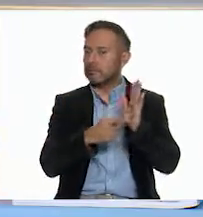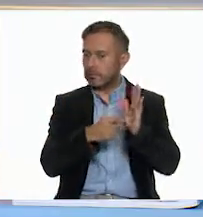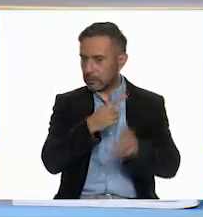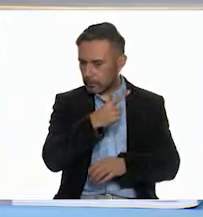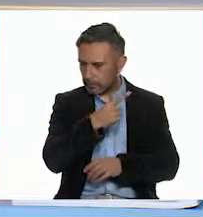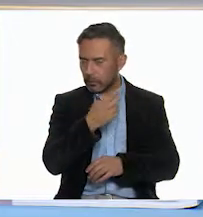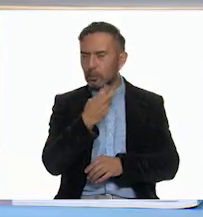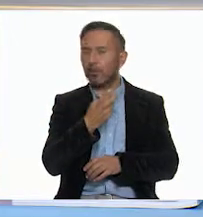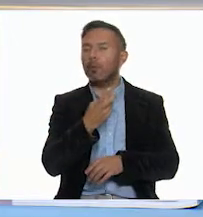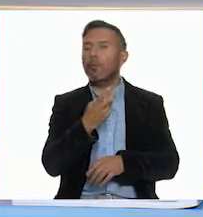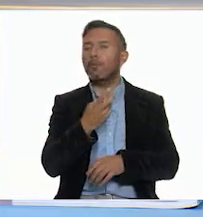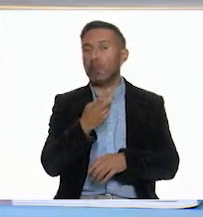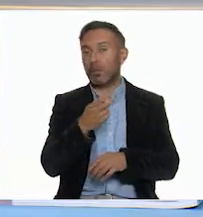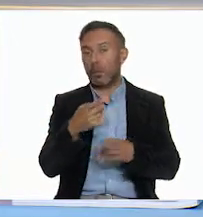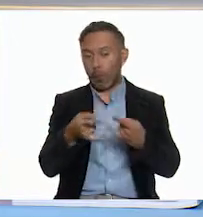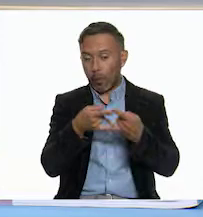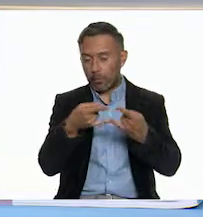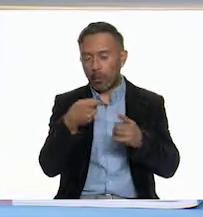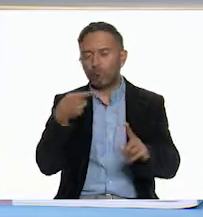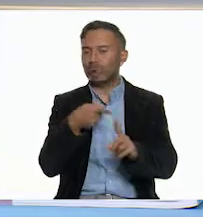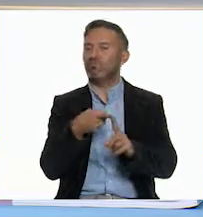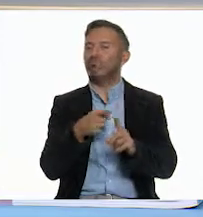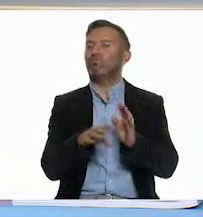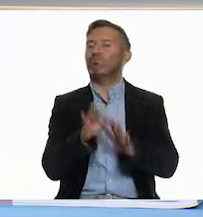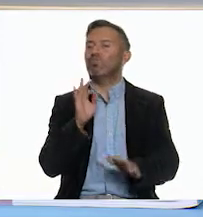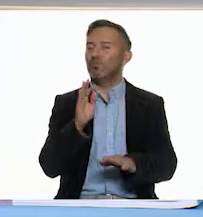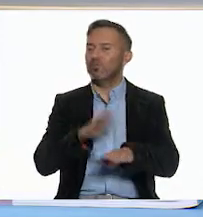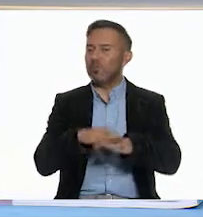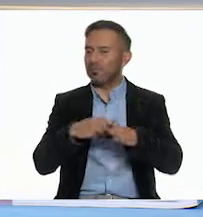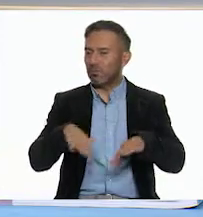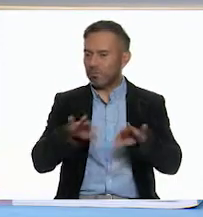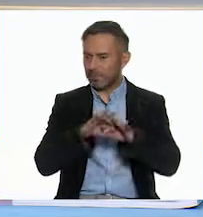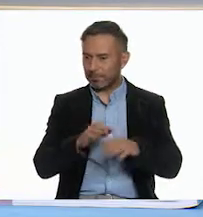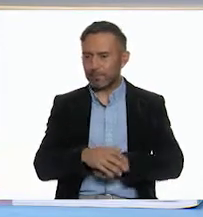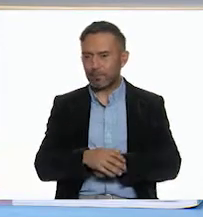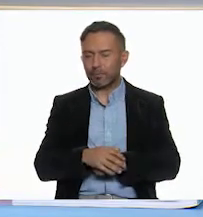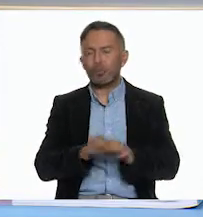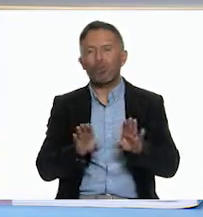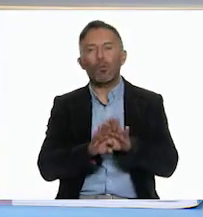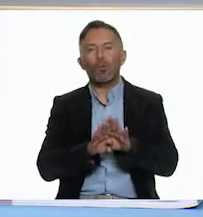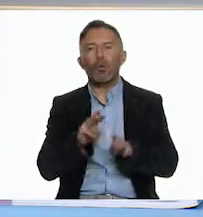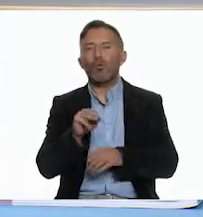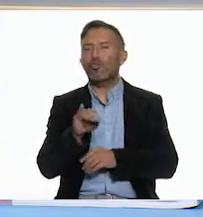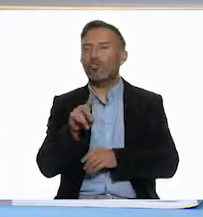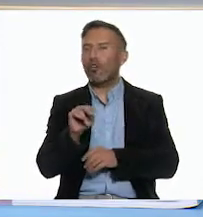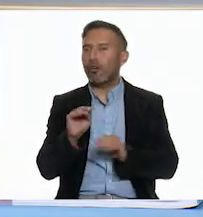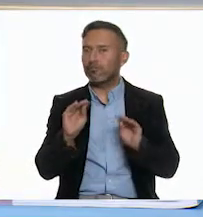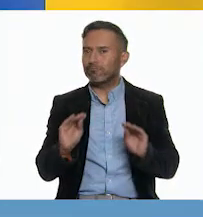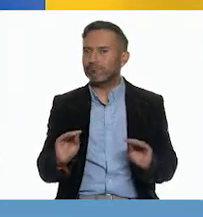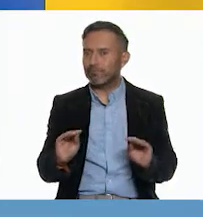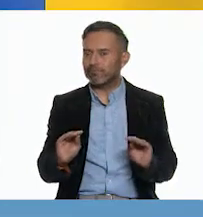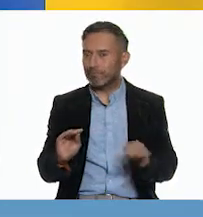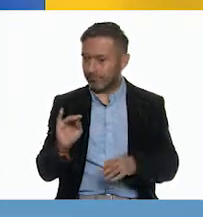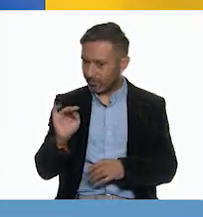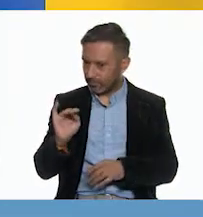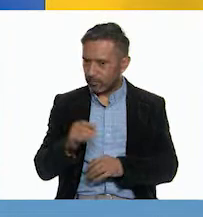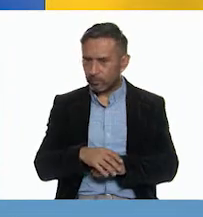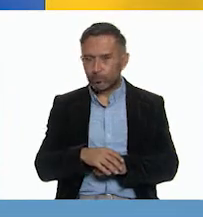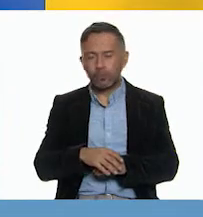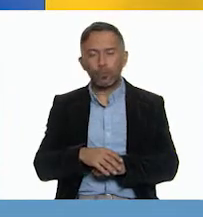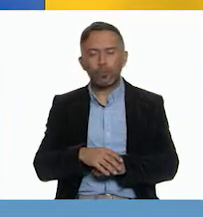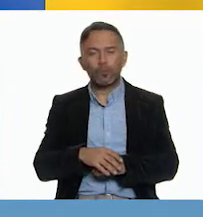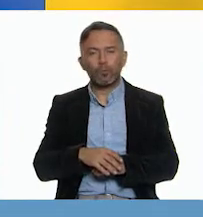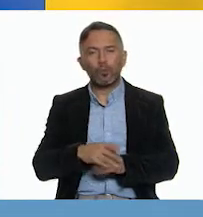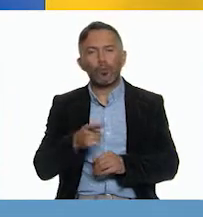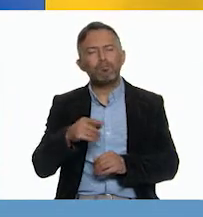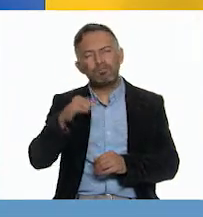más importantes del cuento. Es como el nudo, ¿no? Ajá. ¿Y cómo creen que quedaría